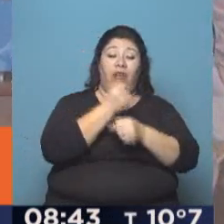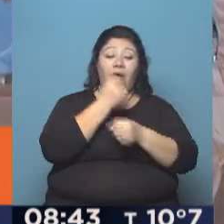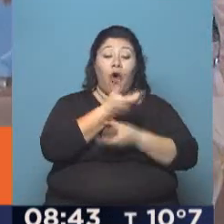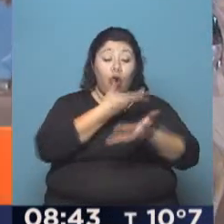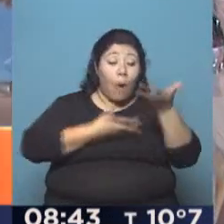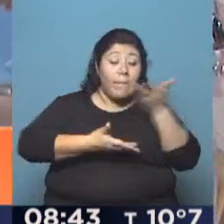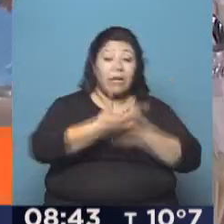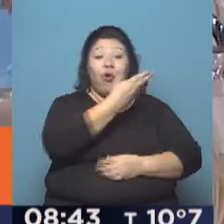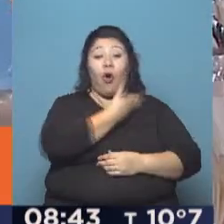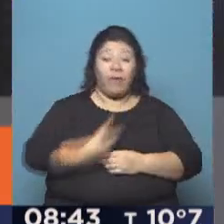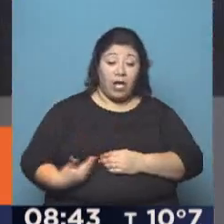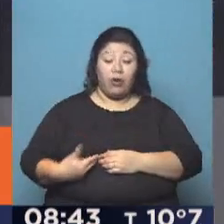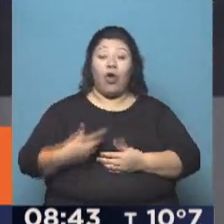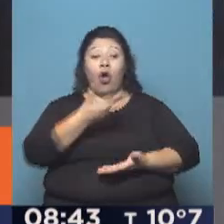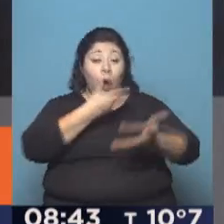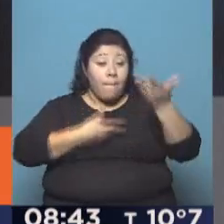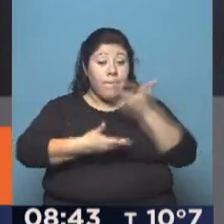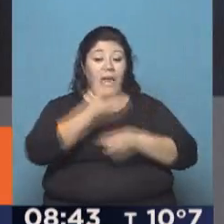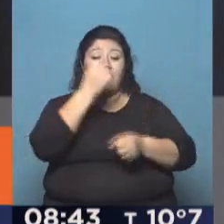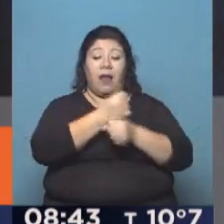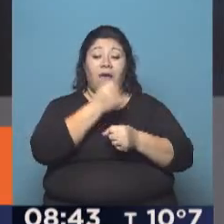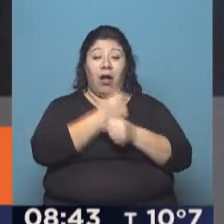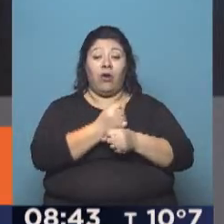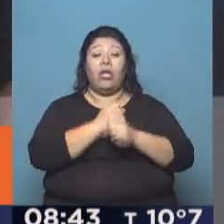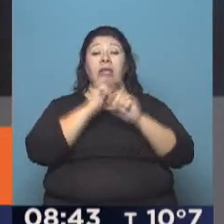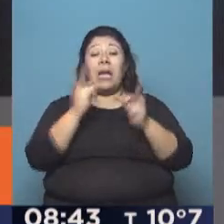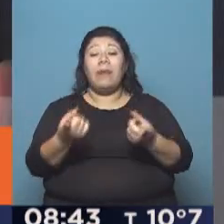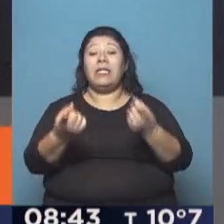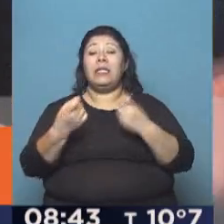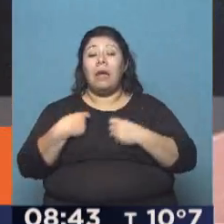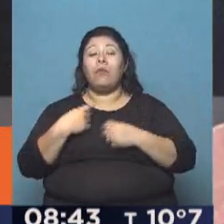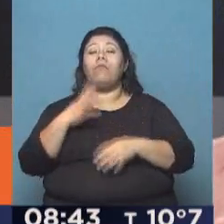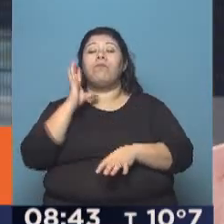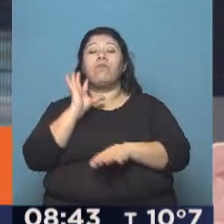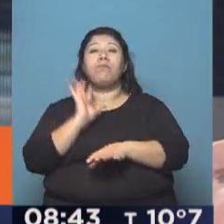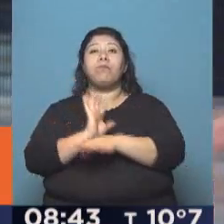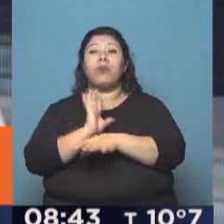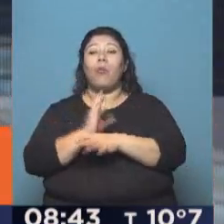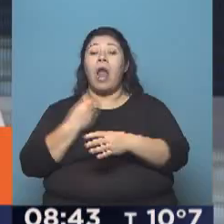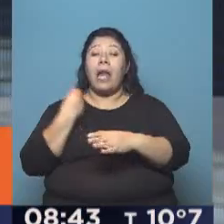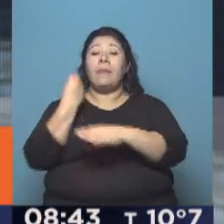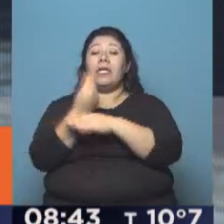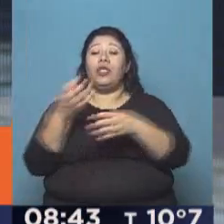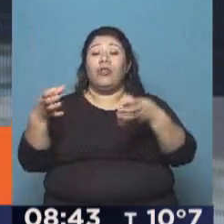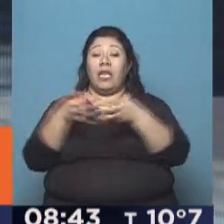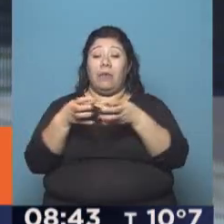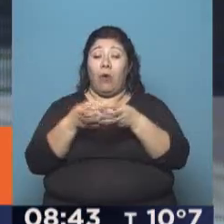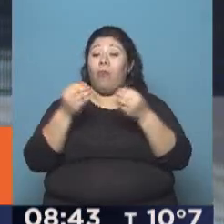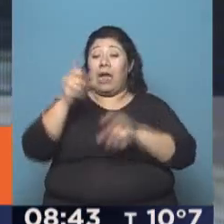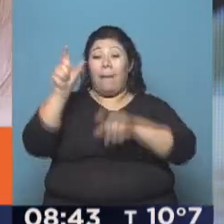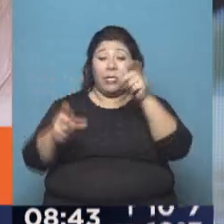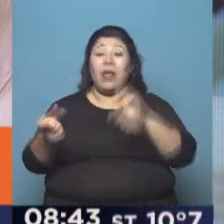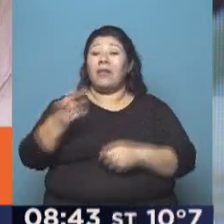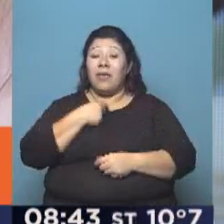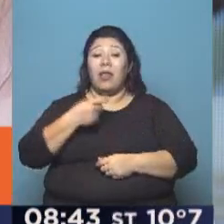la necesidad de fortalecer de representar este espacio intermedio de la gente que quiere que colaboremos porque la gente nos quiere ver en ese